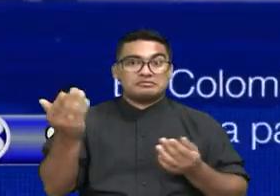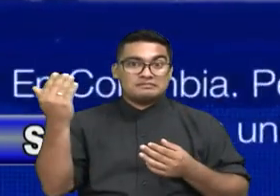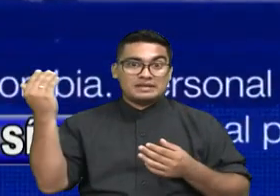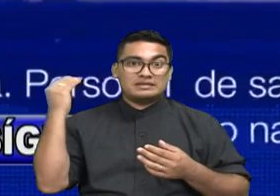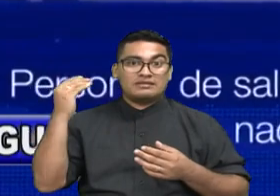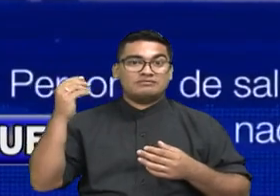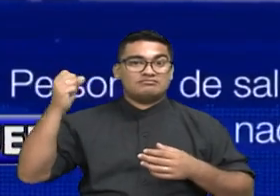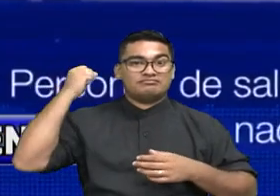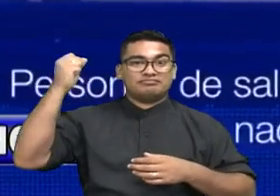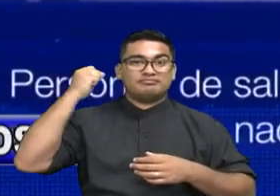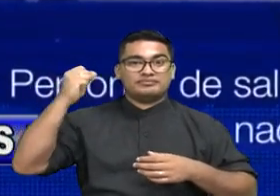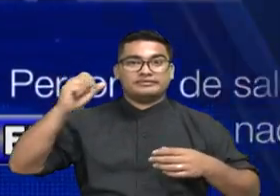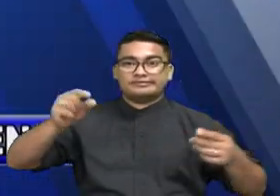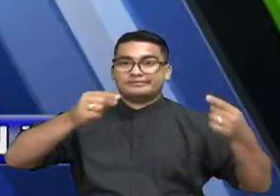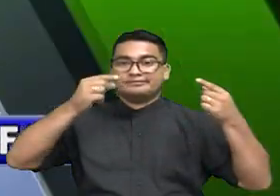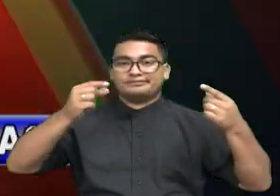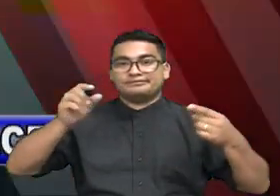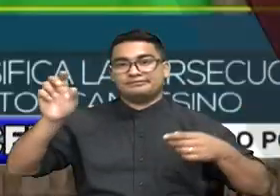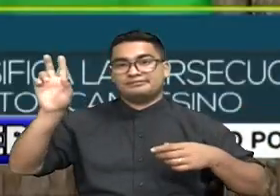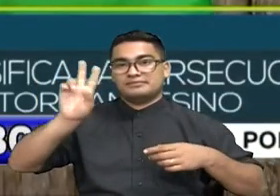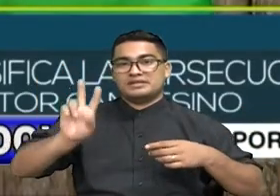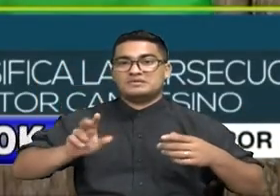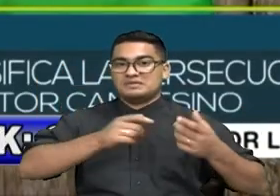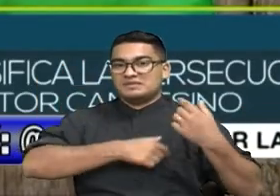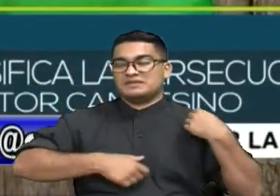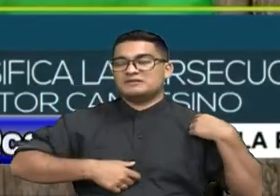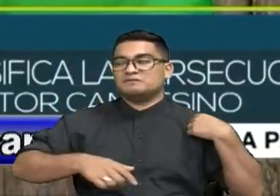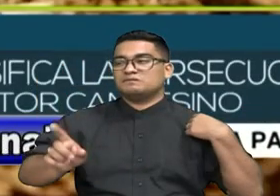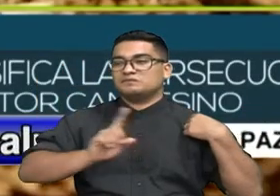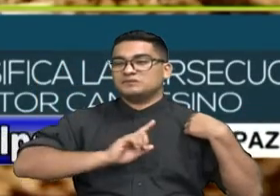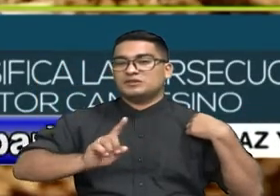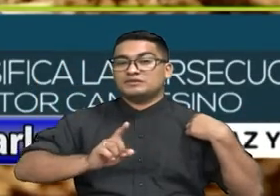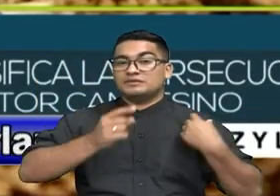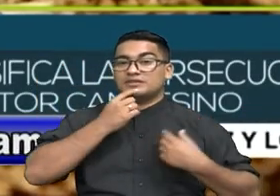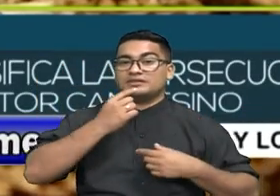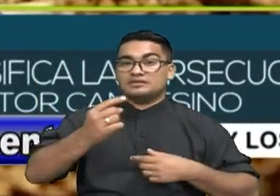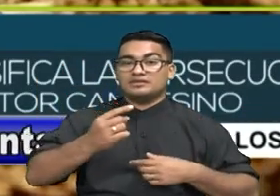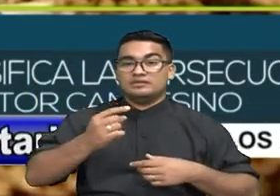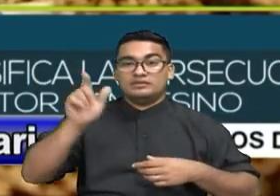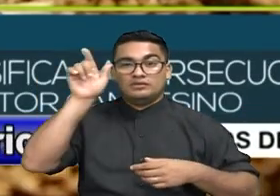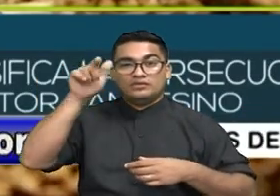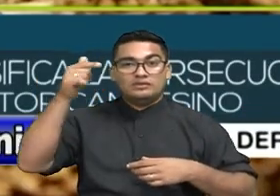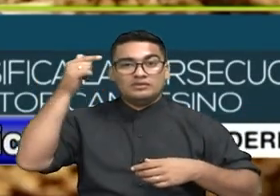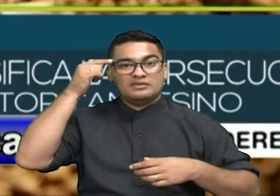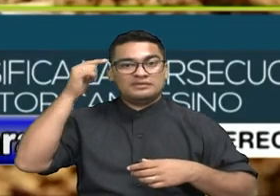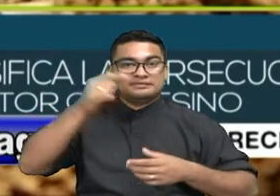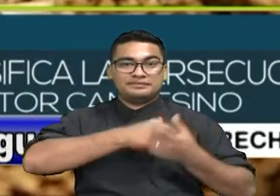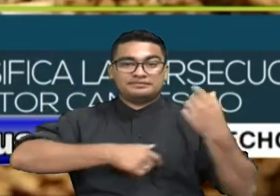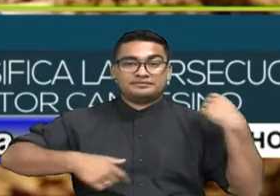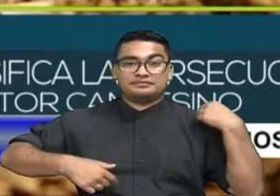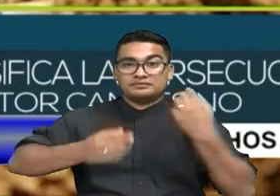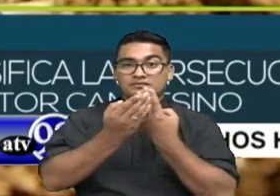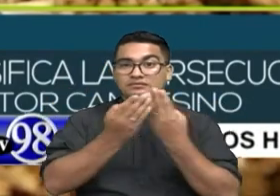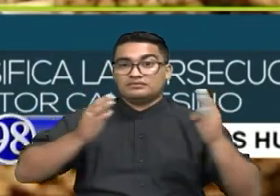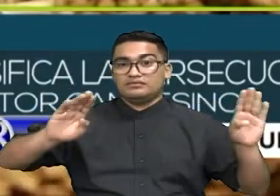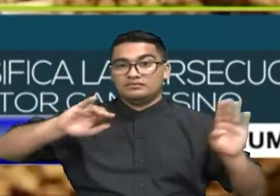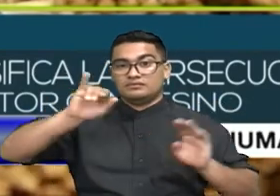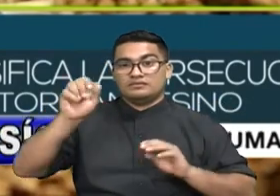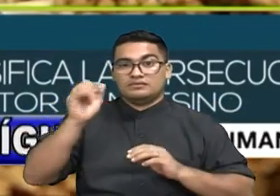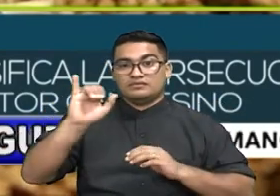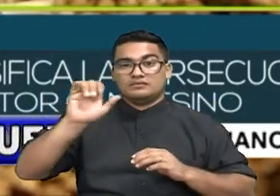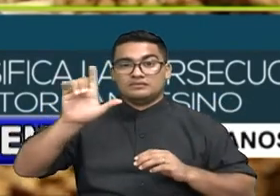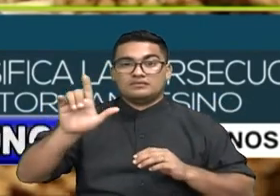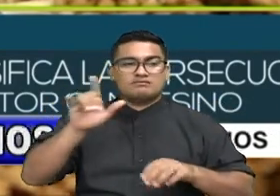un paro contra la administración Duque. El gobierno del presidente de Brasil, Jair Bolsonaro, mantiene una política